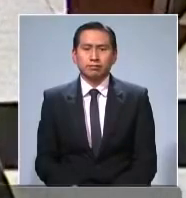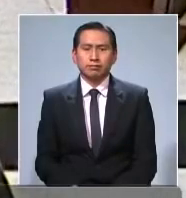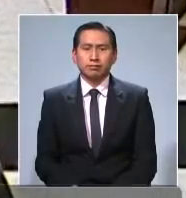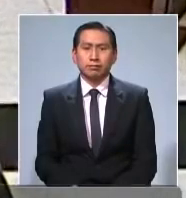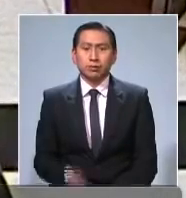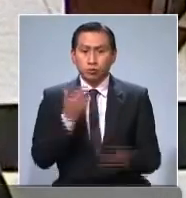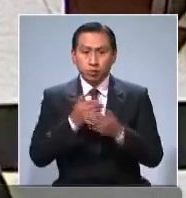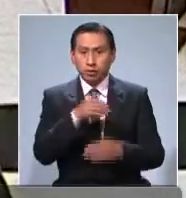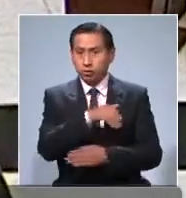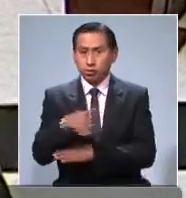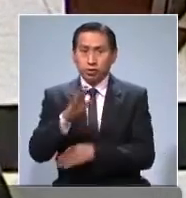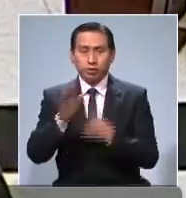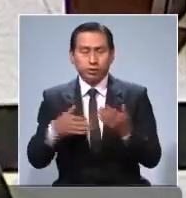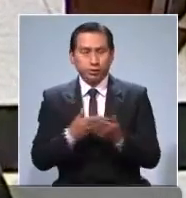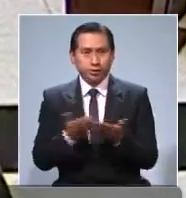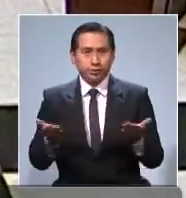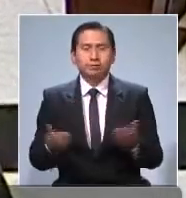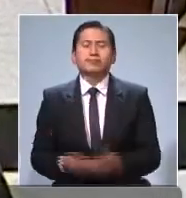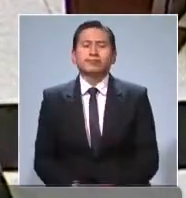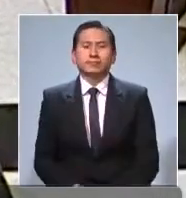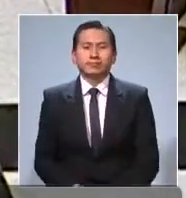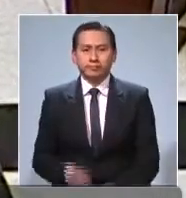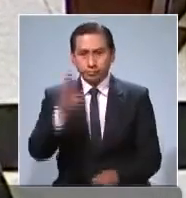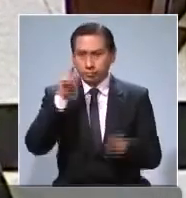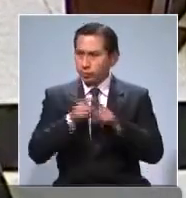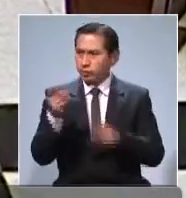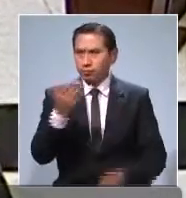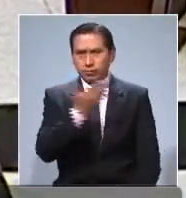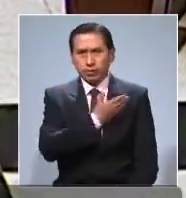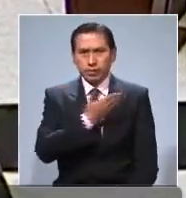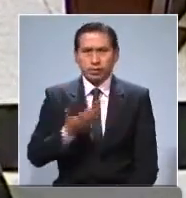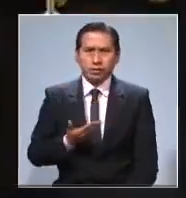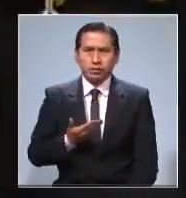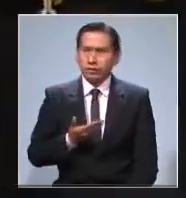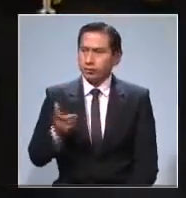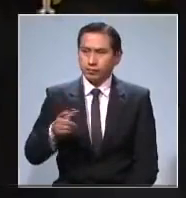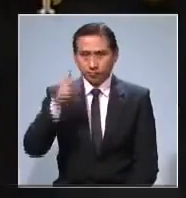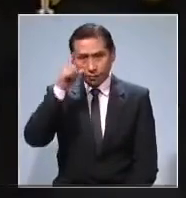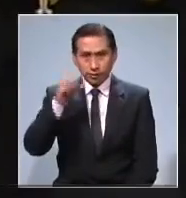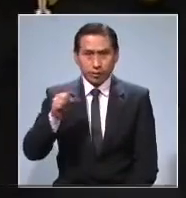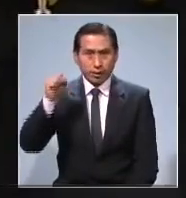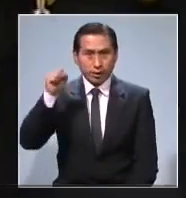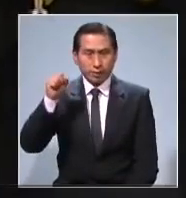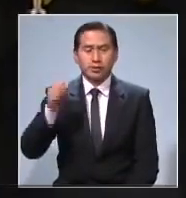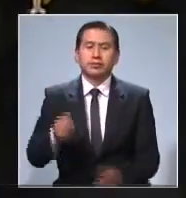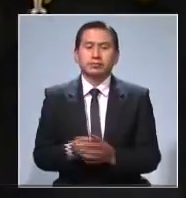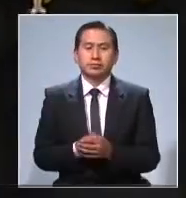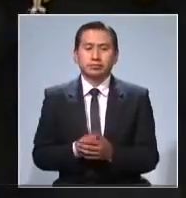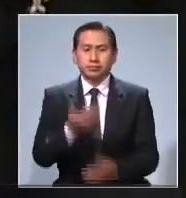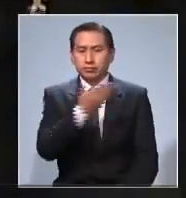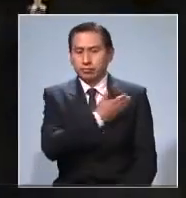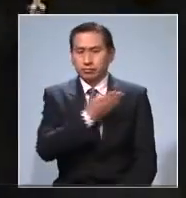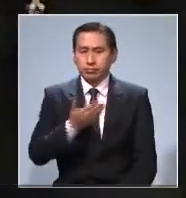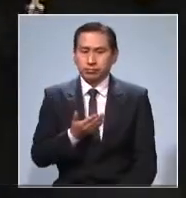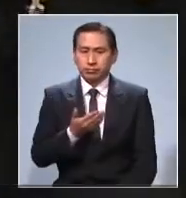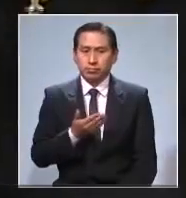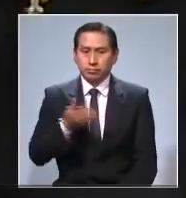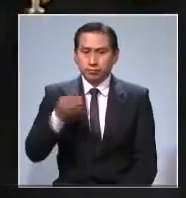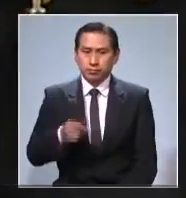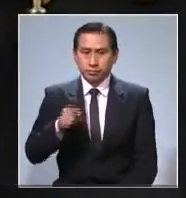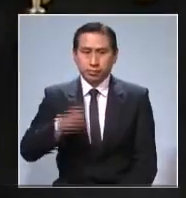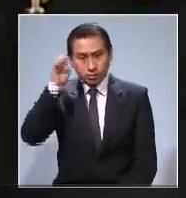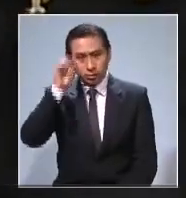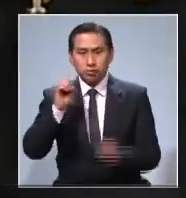Muy buenas noches a todos. Hermano presidente, licenciado Luis Alberto Arce Catacora, presidente constitucional del